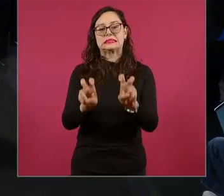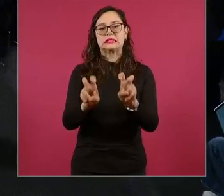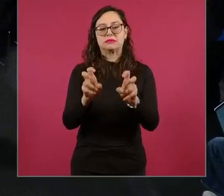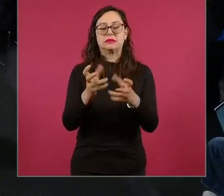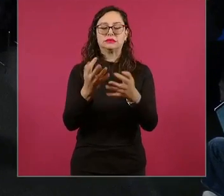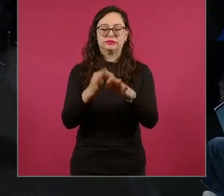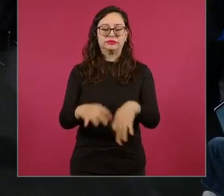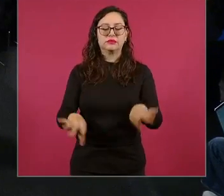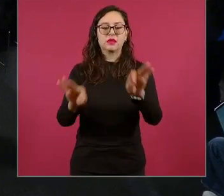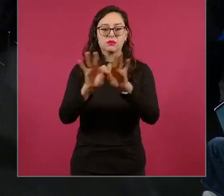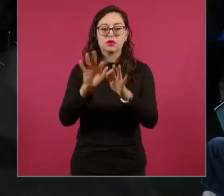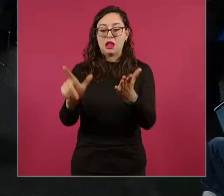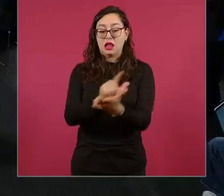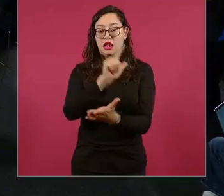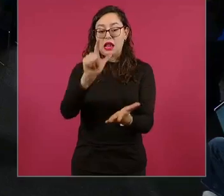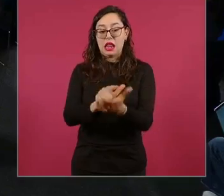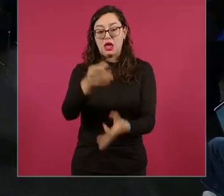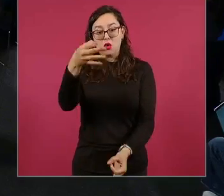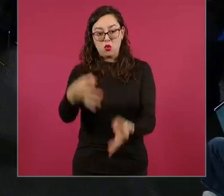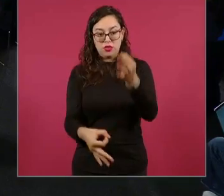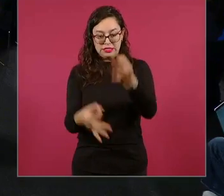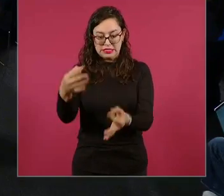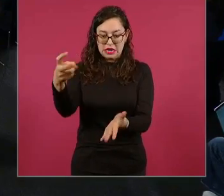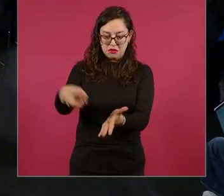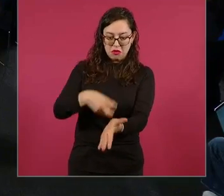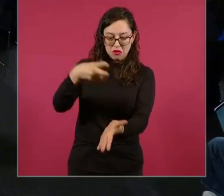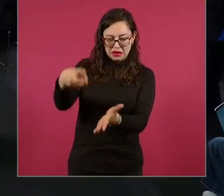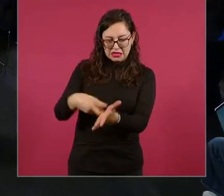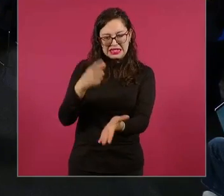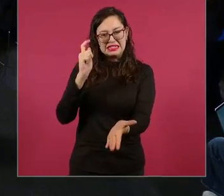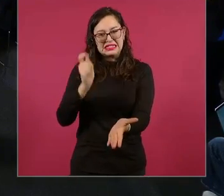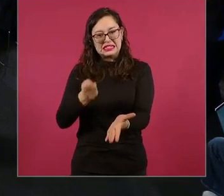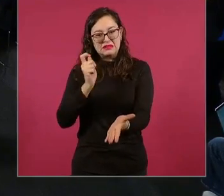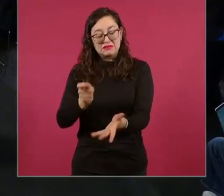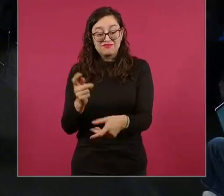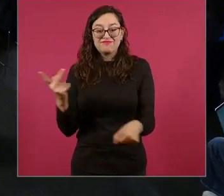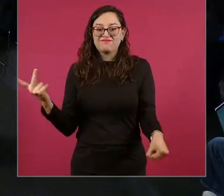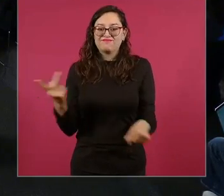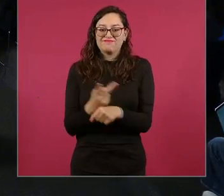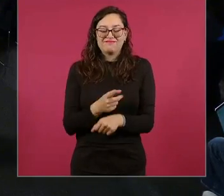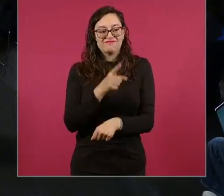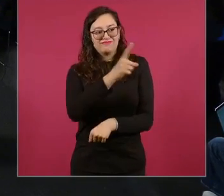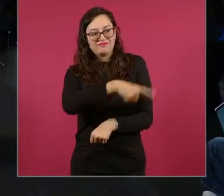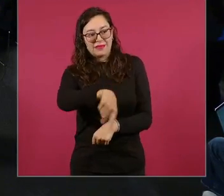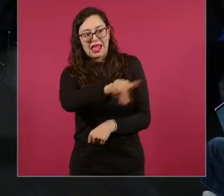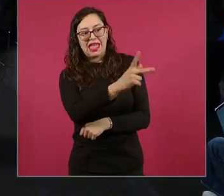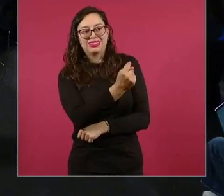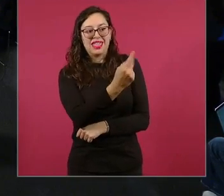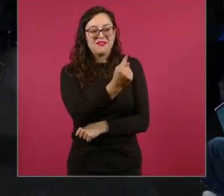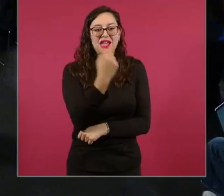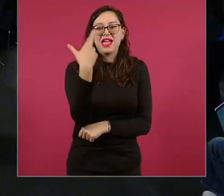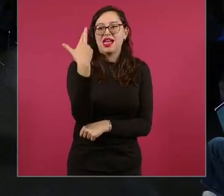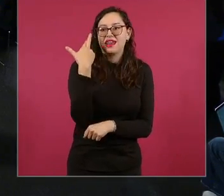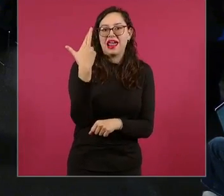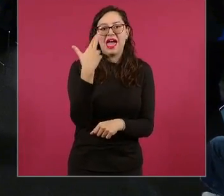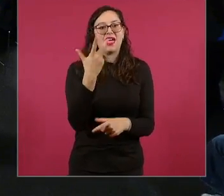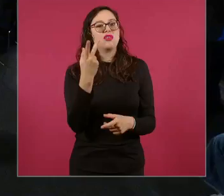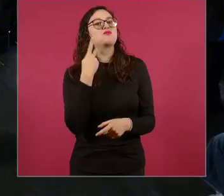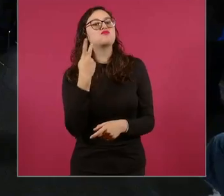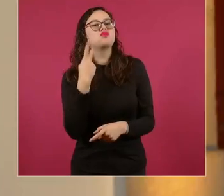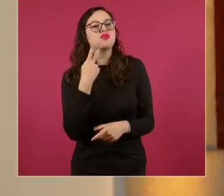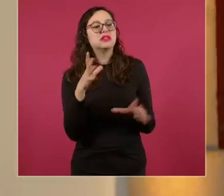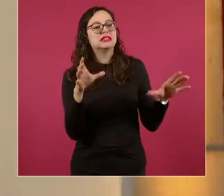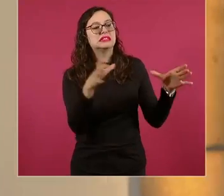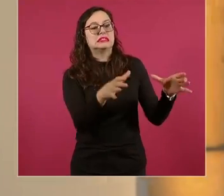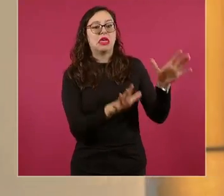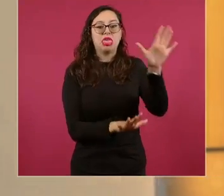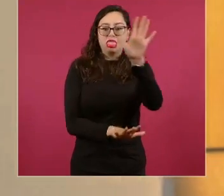reforma al Poder Judicial. Como sabemos, ha habido mucha manipulación alrededor de esta reforma, muchas